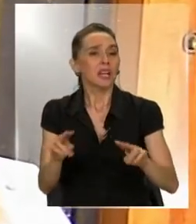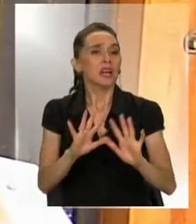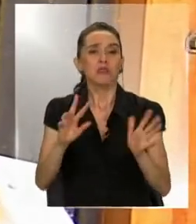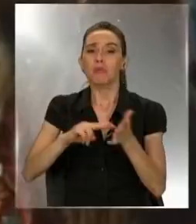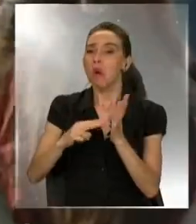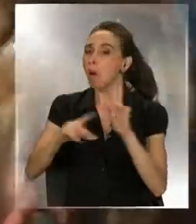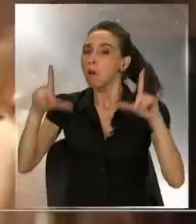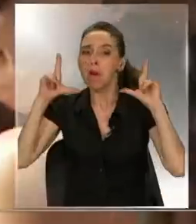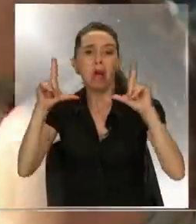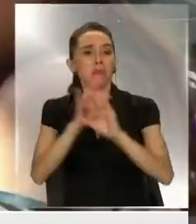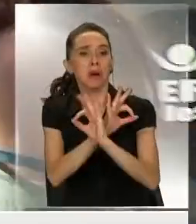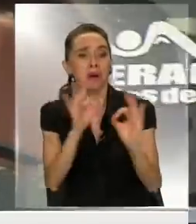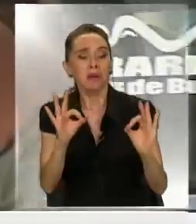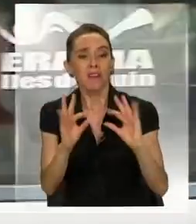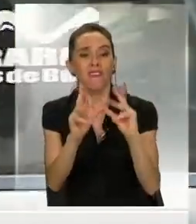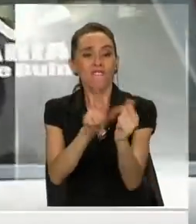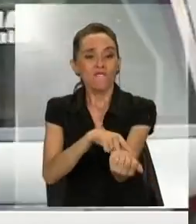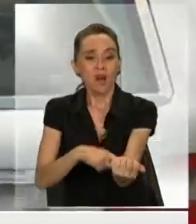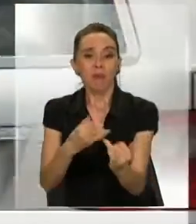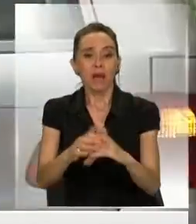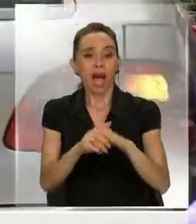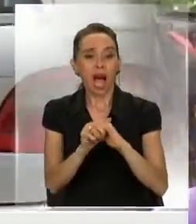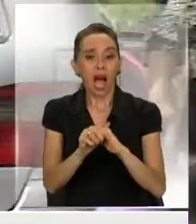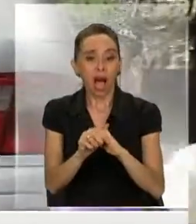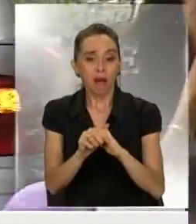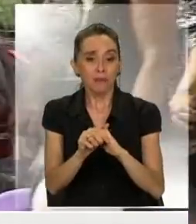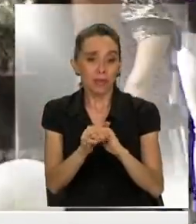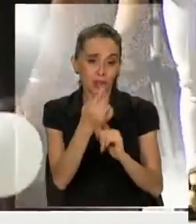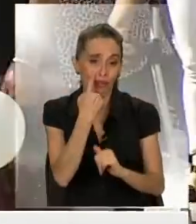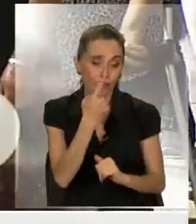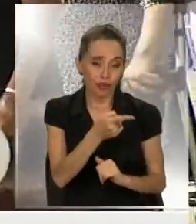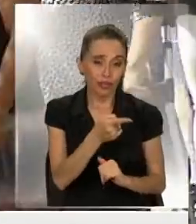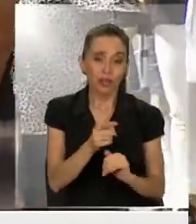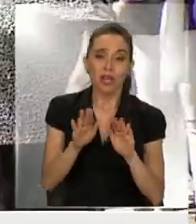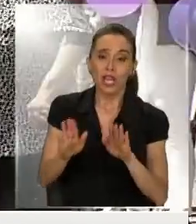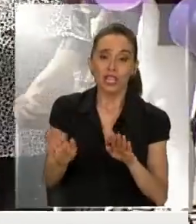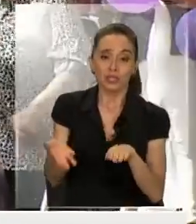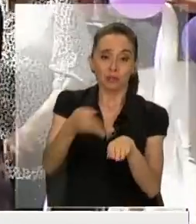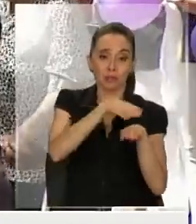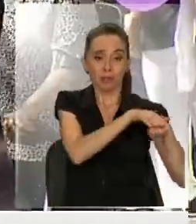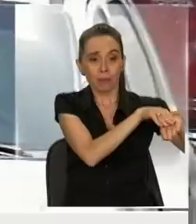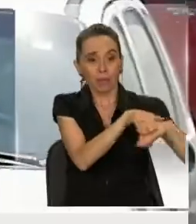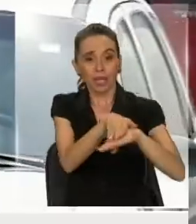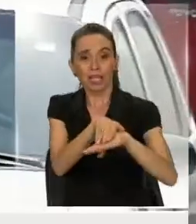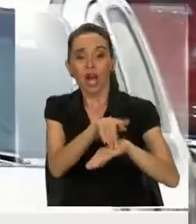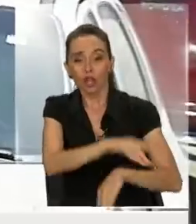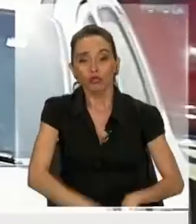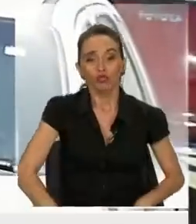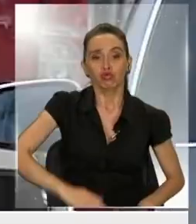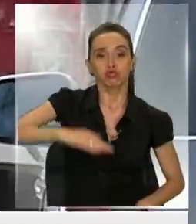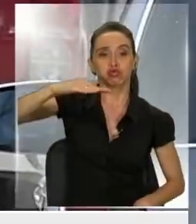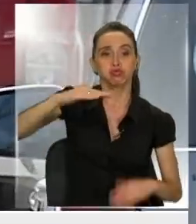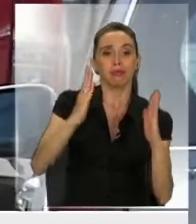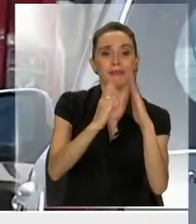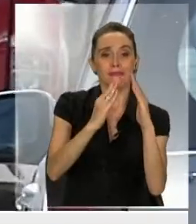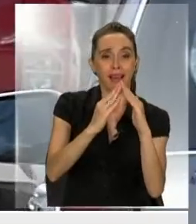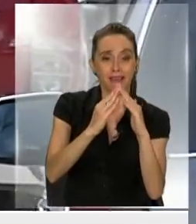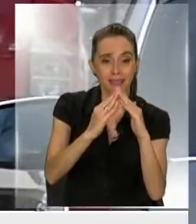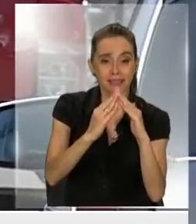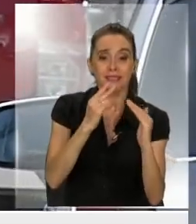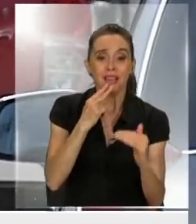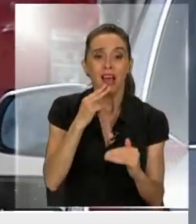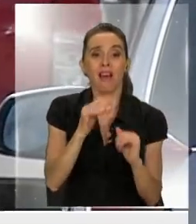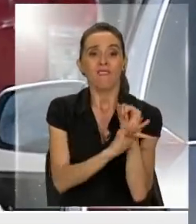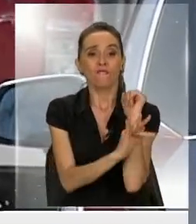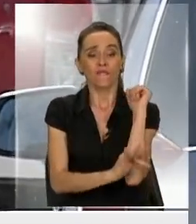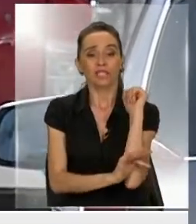bulla. Mientras sus familiares y amigos más cercanos la esperaban en su casa de infancia, desde la Fiscalía Oriente se emitía